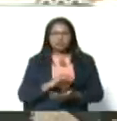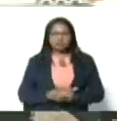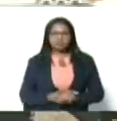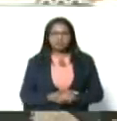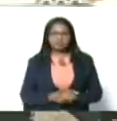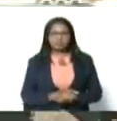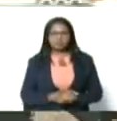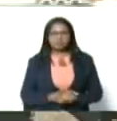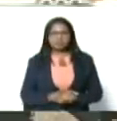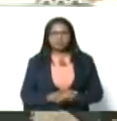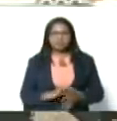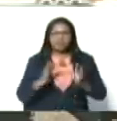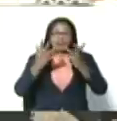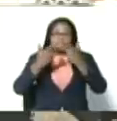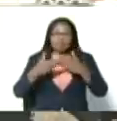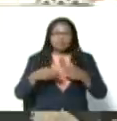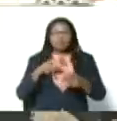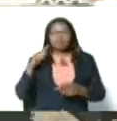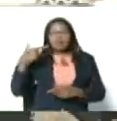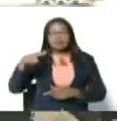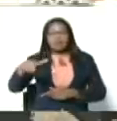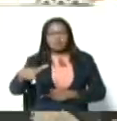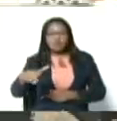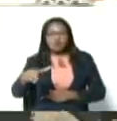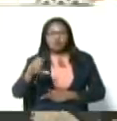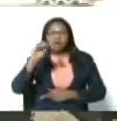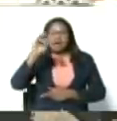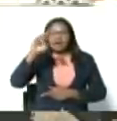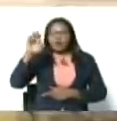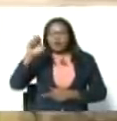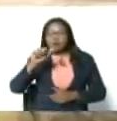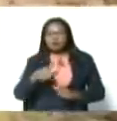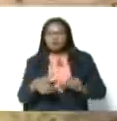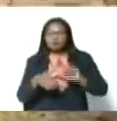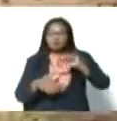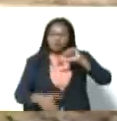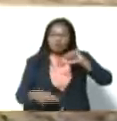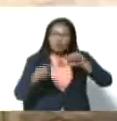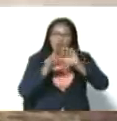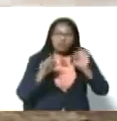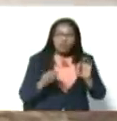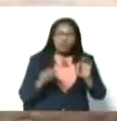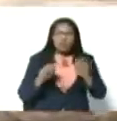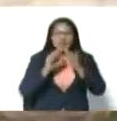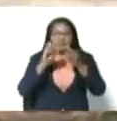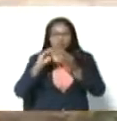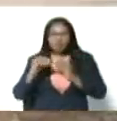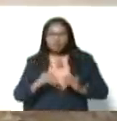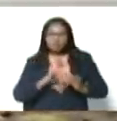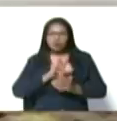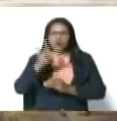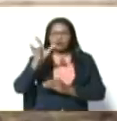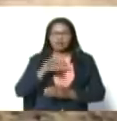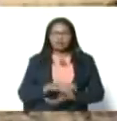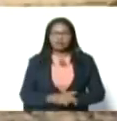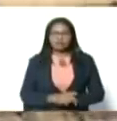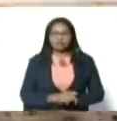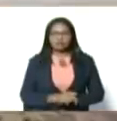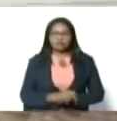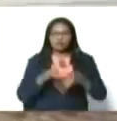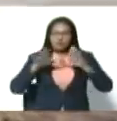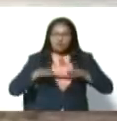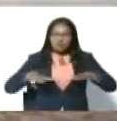la empresa de transporte Aerocargo del Sur y el Centro Nacional de Mantenimiento Aeronáutico. Ahora nos encontramos en el